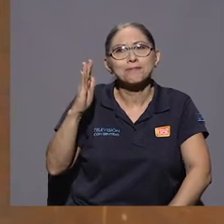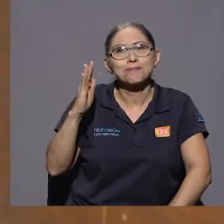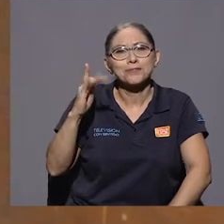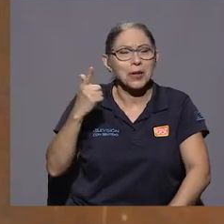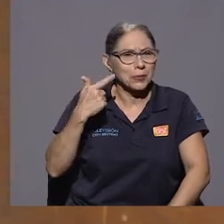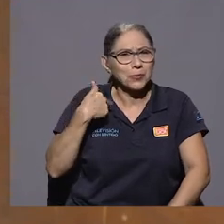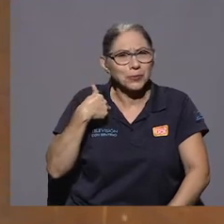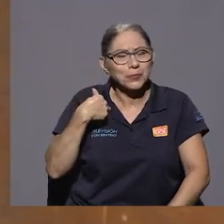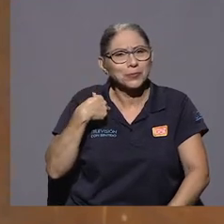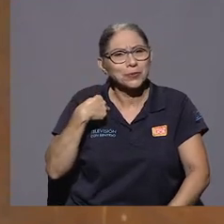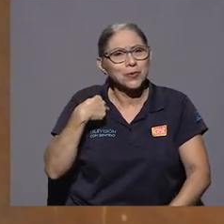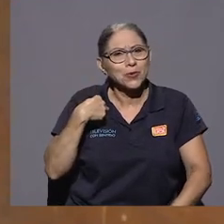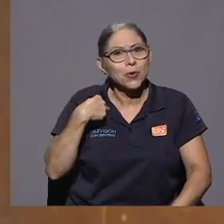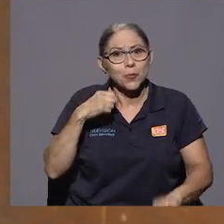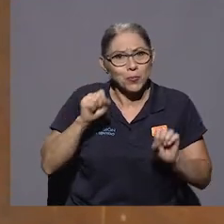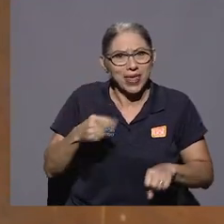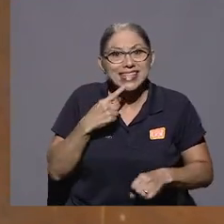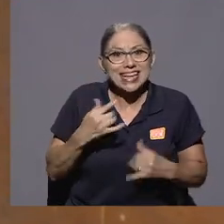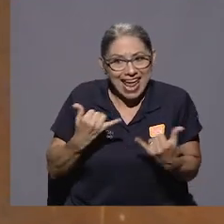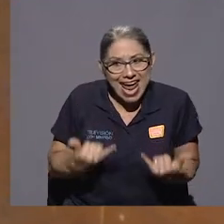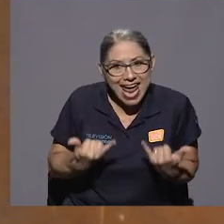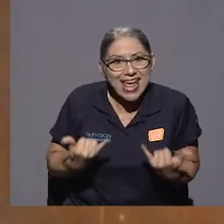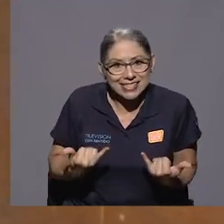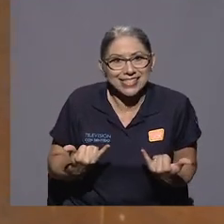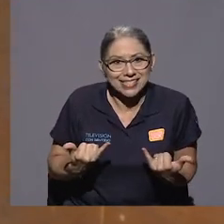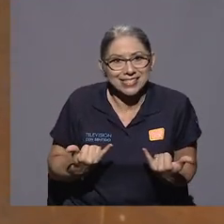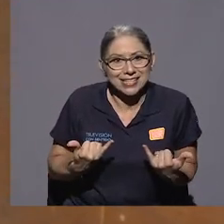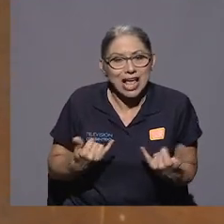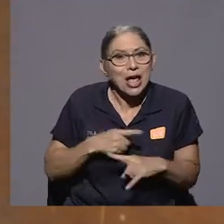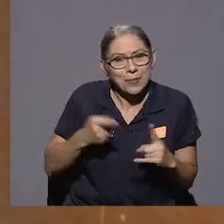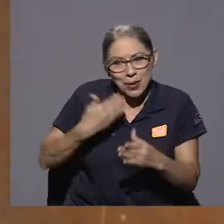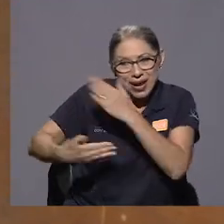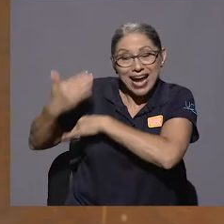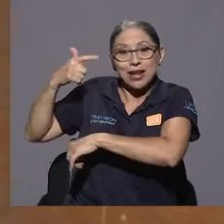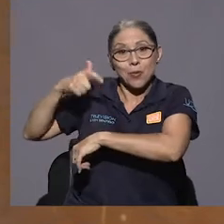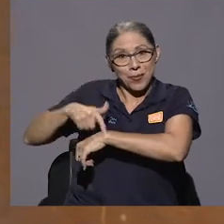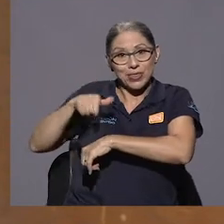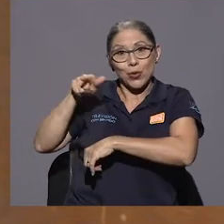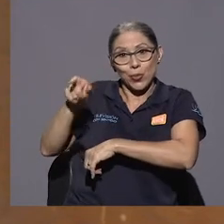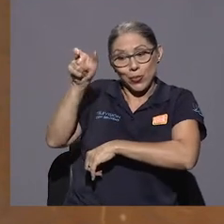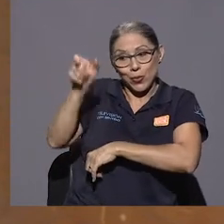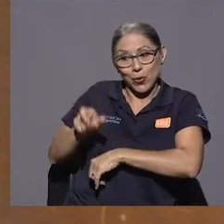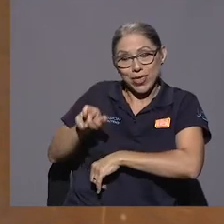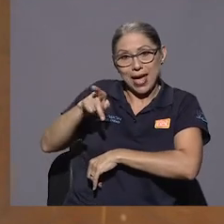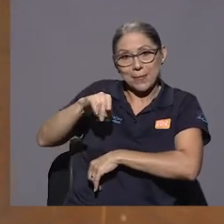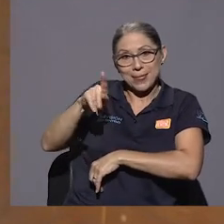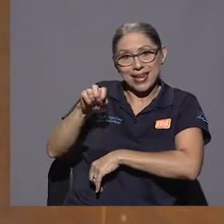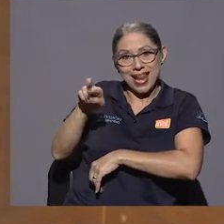uno puede decir, sí, es, pero digamos en aquel momento Doña Pilar fue